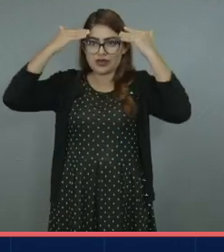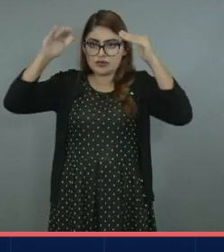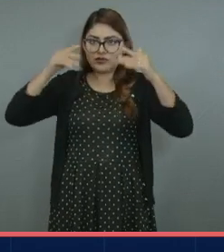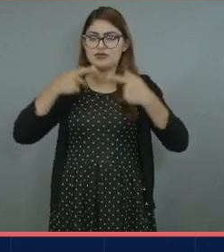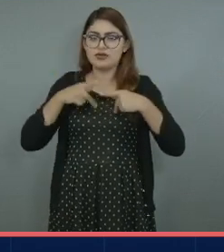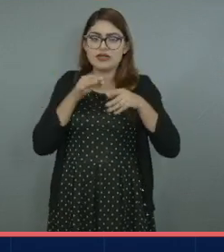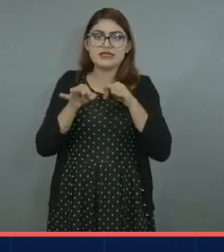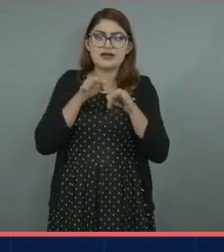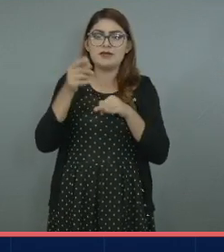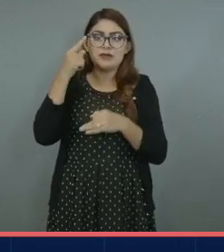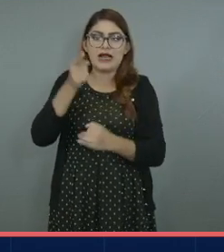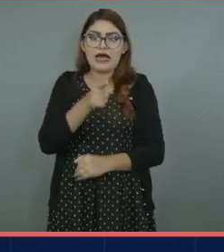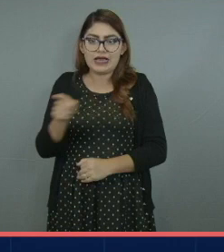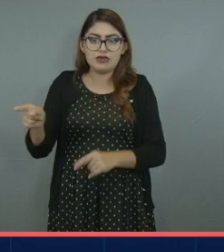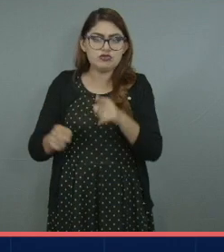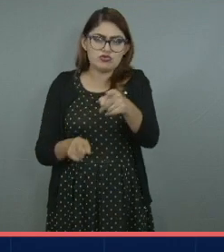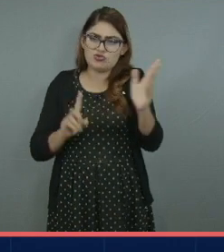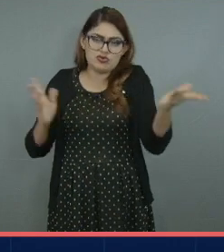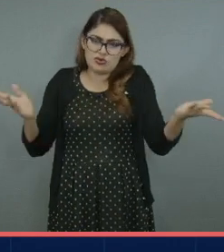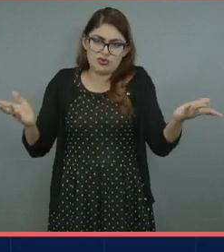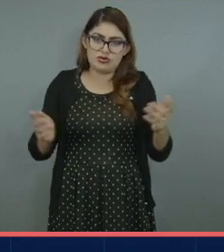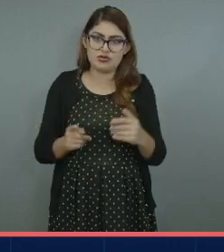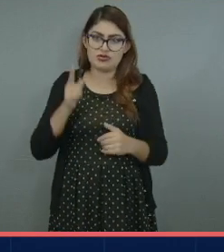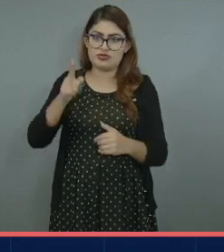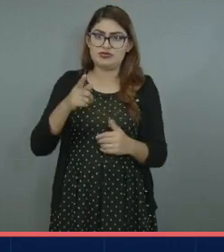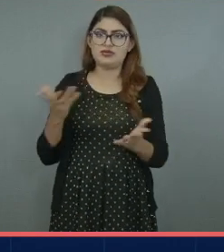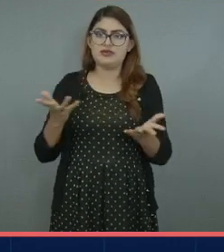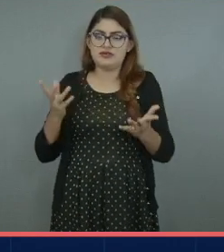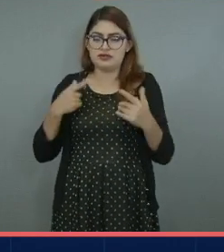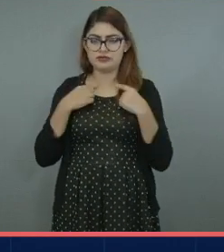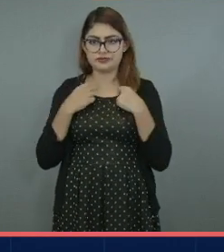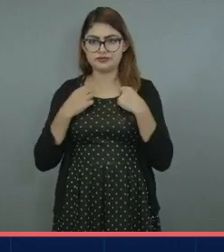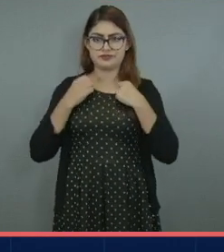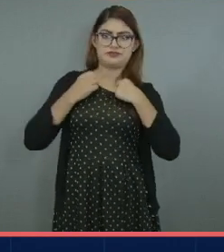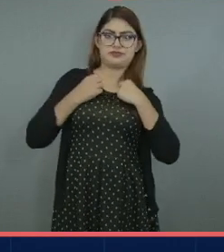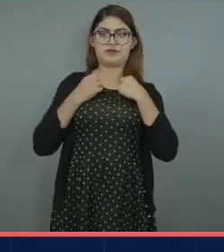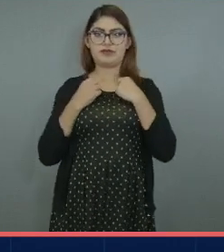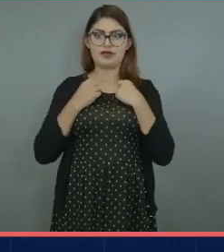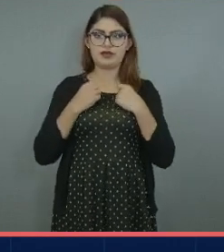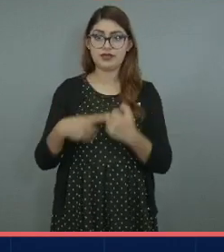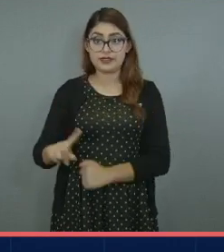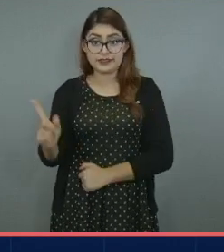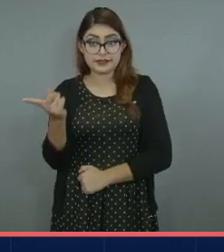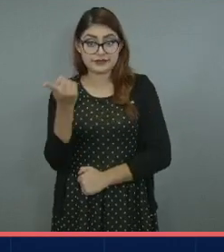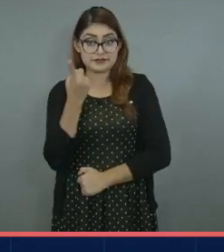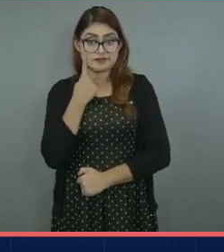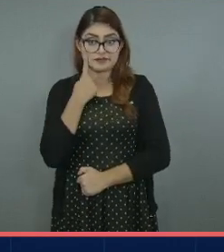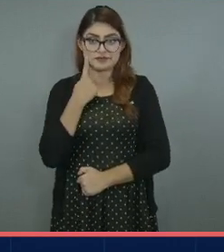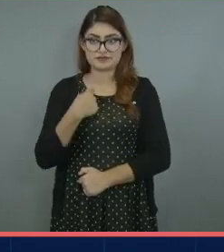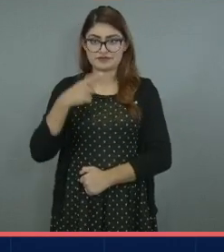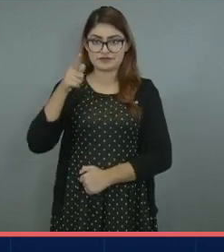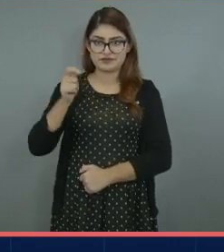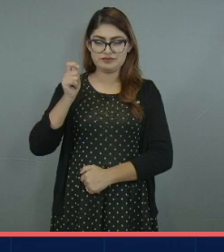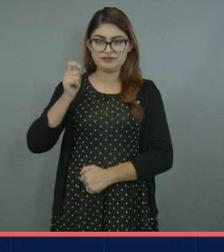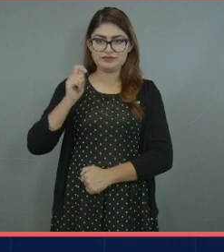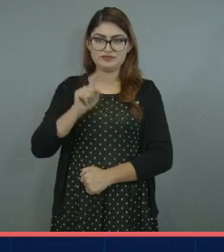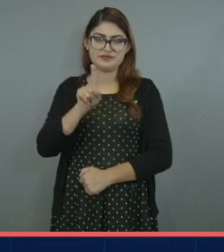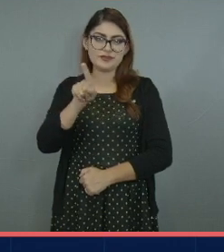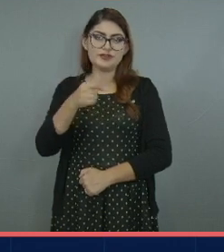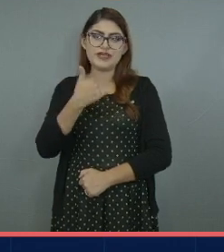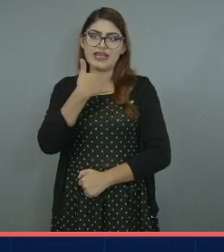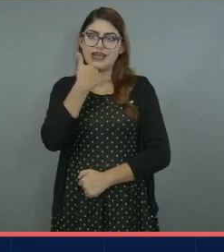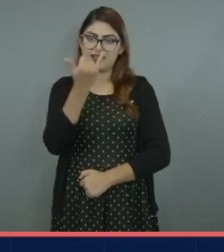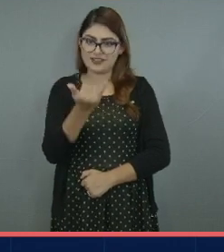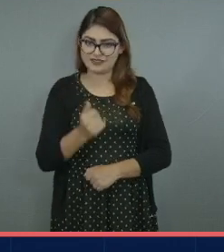trabajadores". Obviamente tú te vas a parar el cuello, ¿no? Te vas a peinar. Le vas a decir: "¿Qué crees,